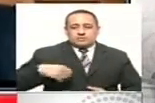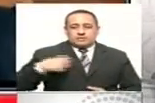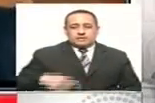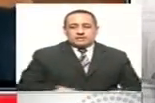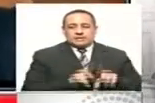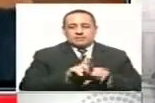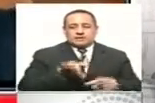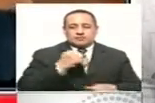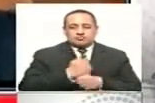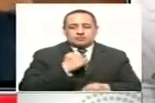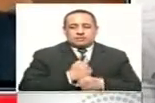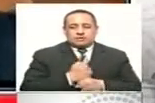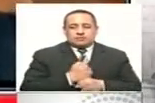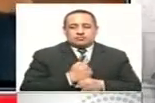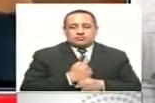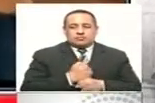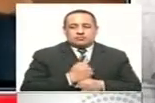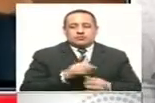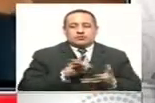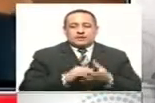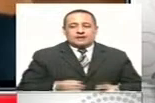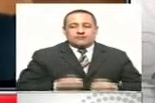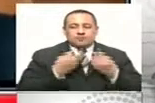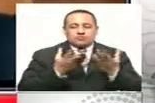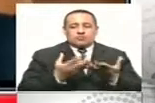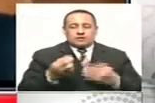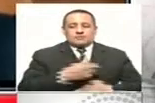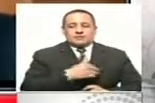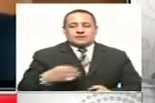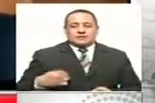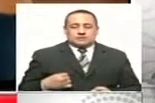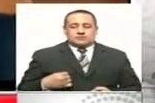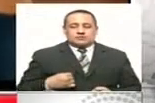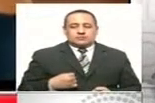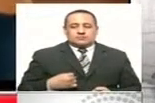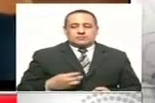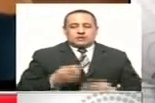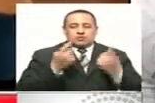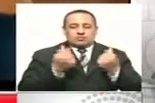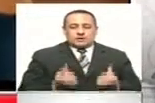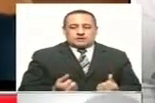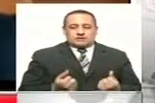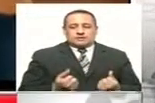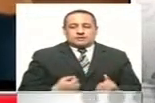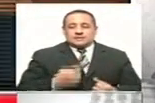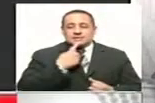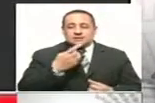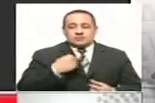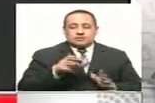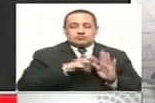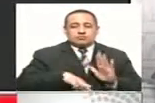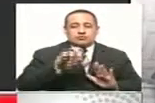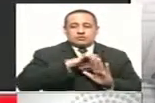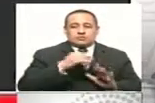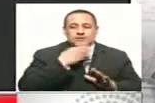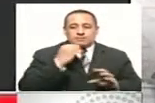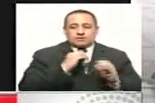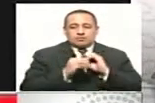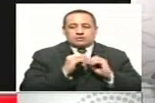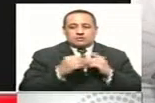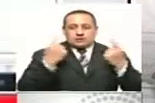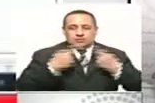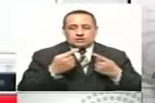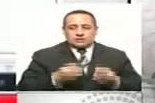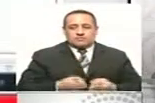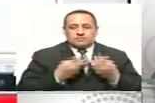su ejecución, lo que dijo el ministro Fran. Dijo que tienen un proyecto para mejorar las